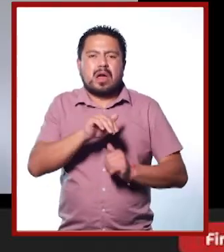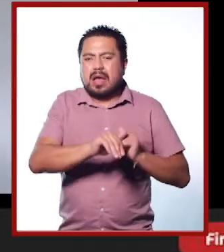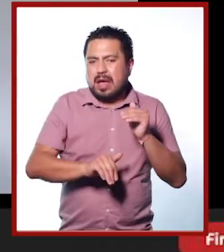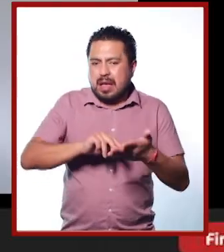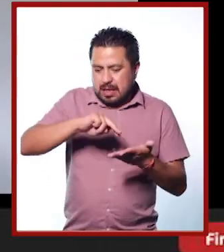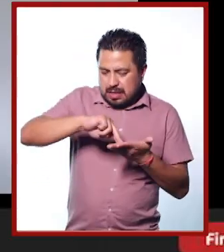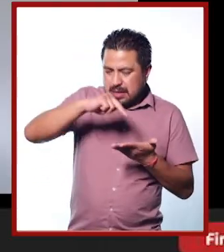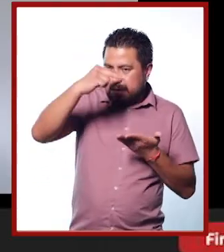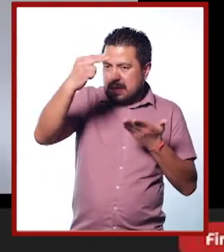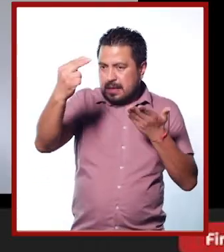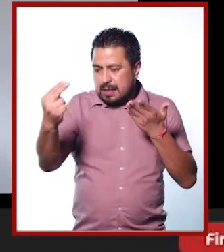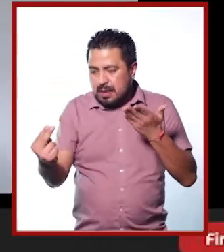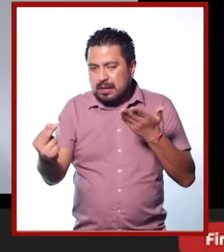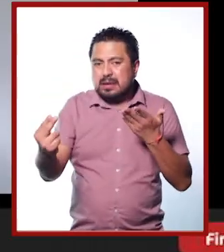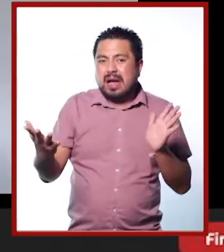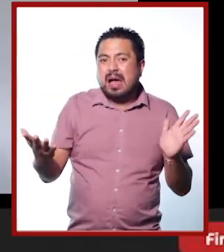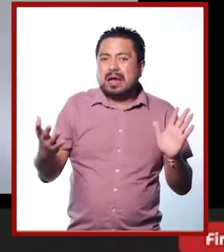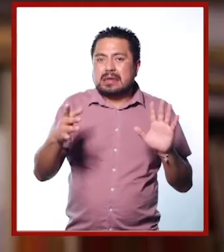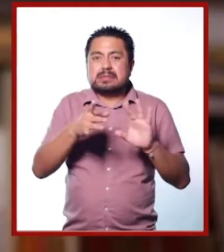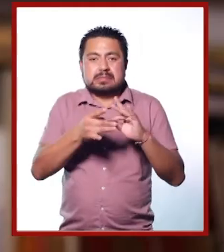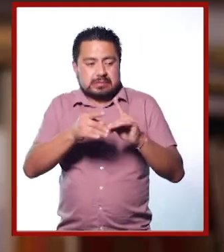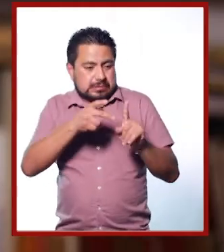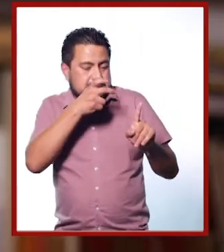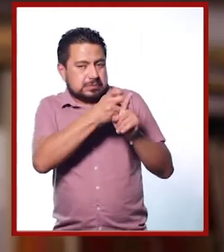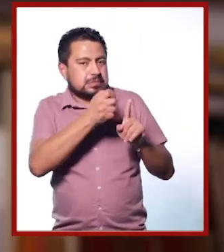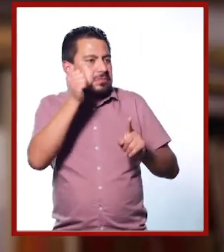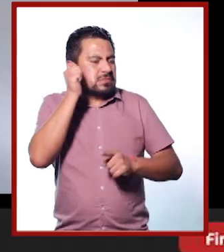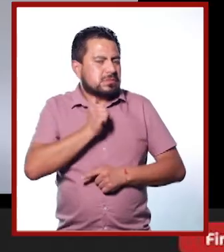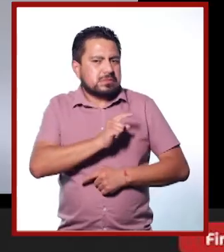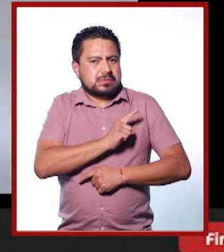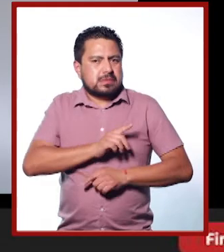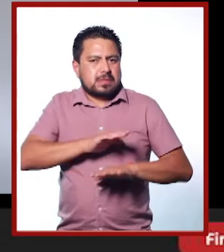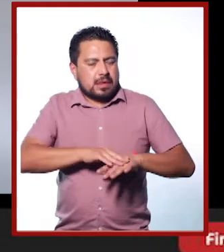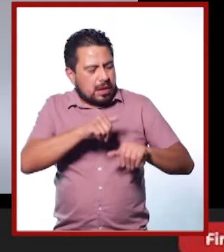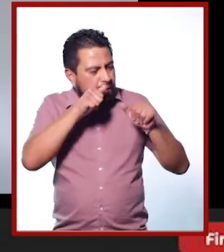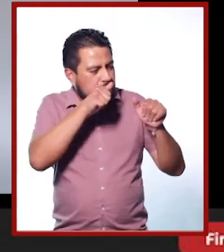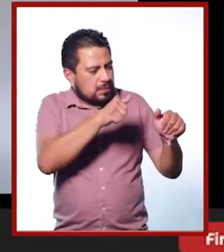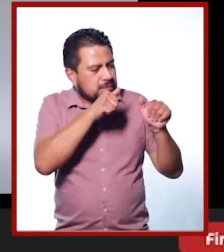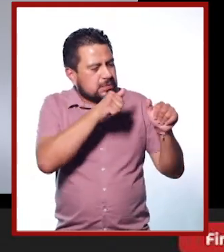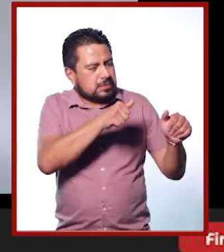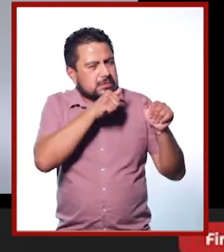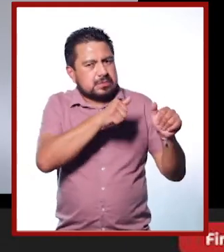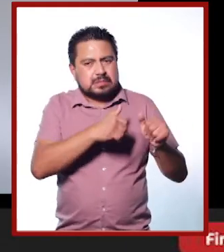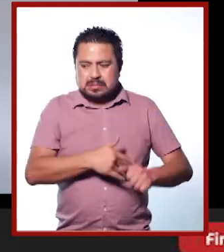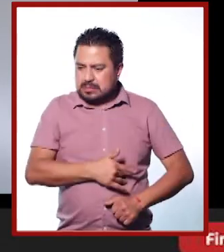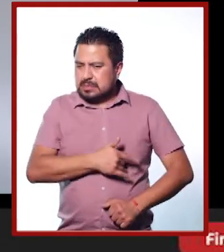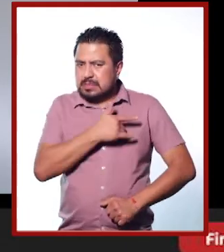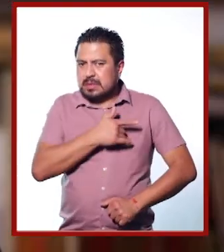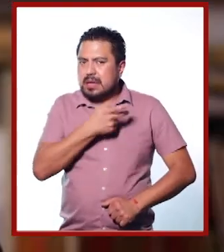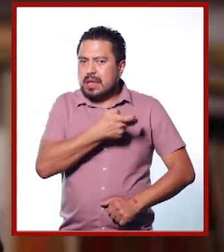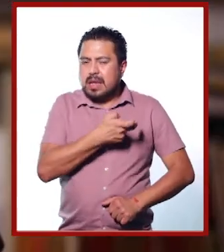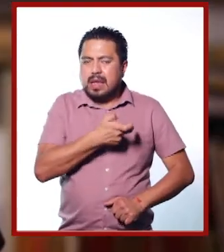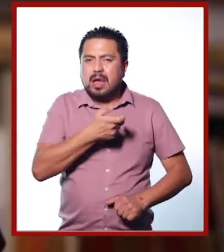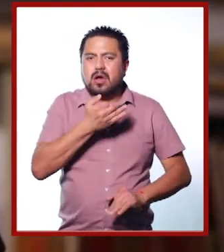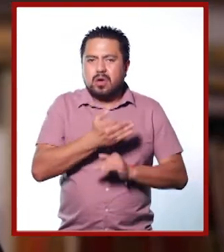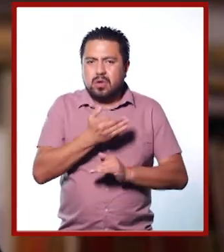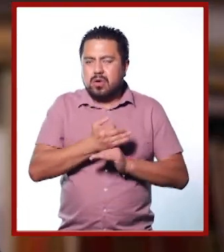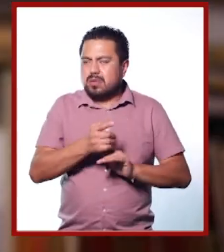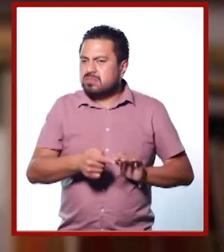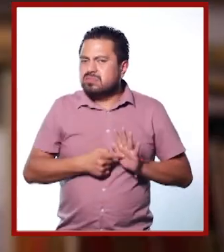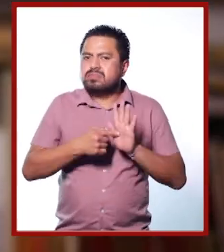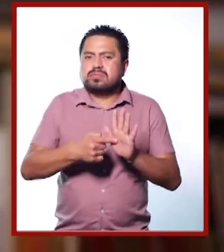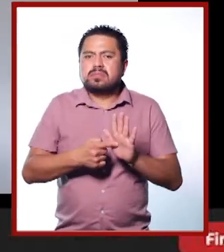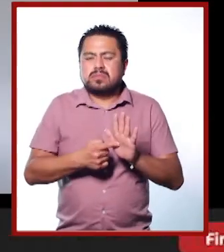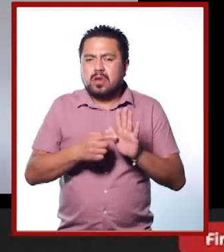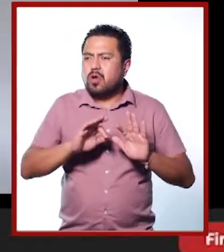una alberca, o sea, siempre hay señales. Entonces, en ese sentido, estar muy, muy atentos a los símbolos y a los síntomas que están